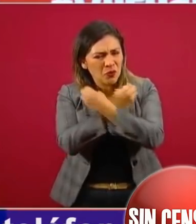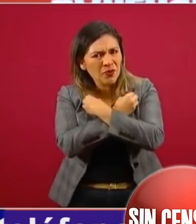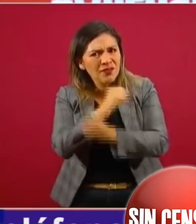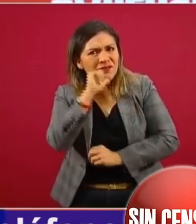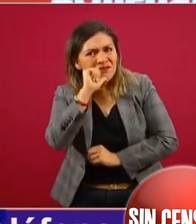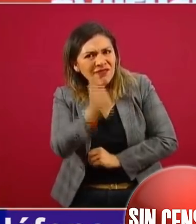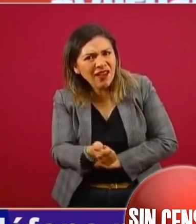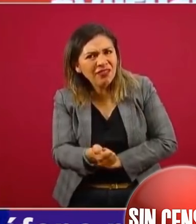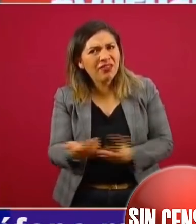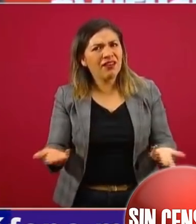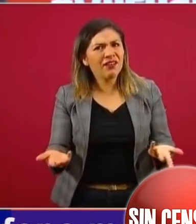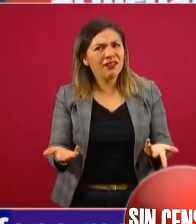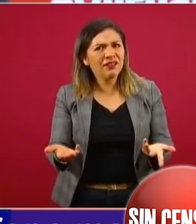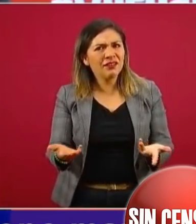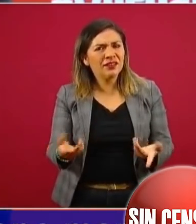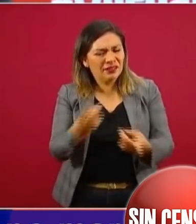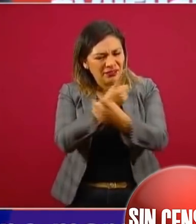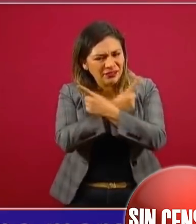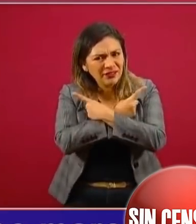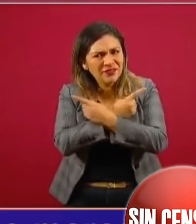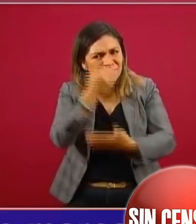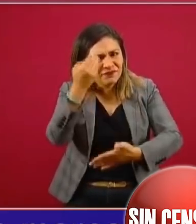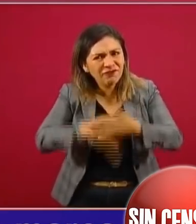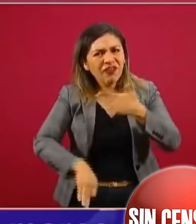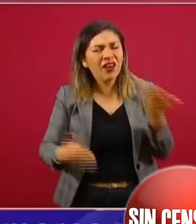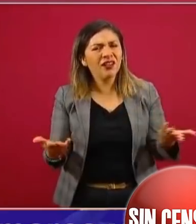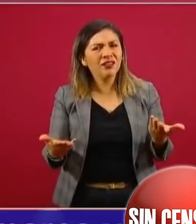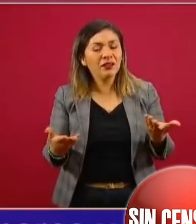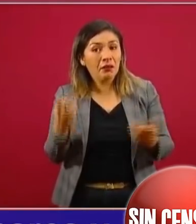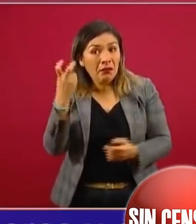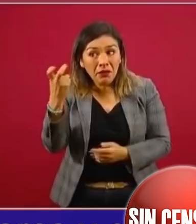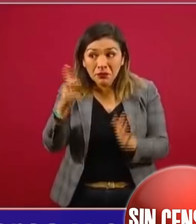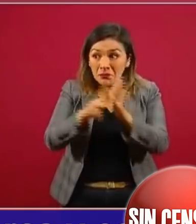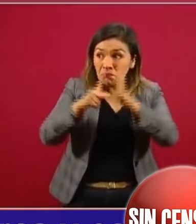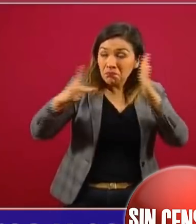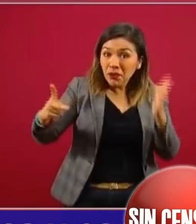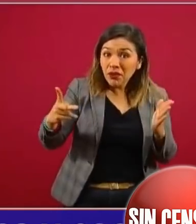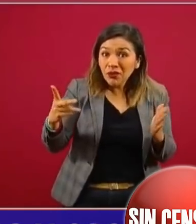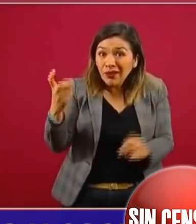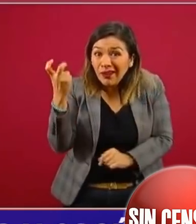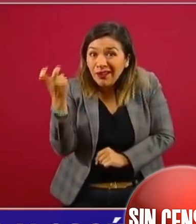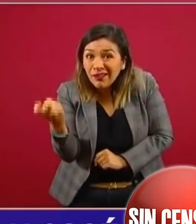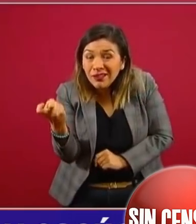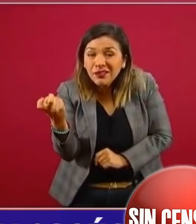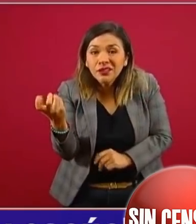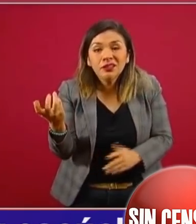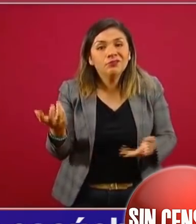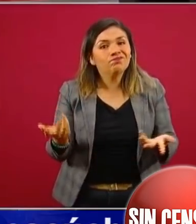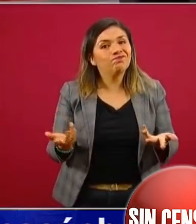falta de escrúpulos de una prensa así.